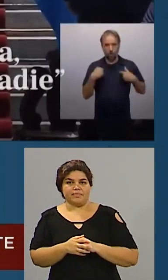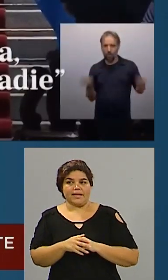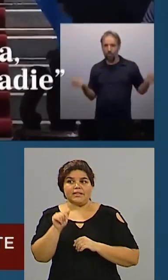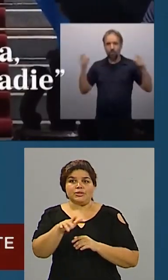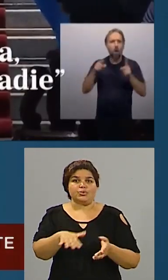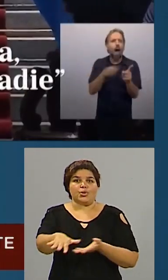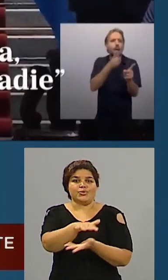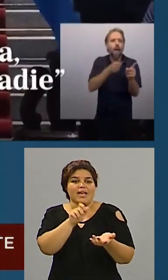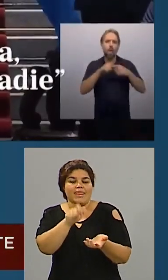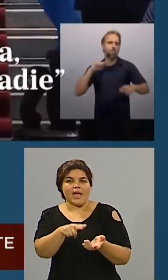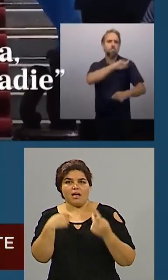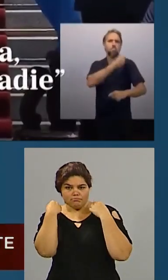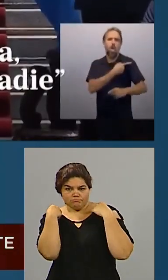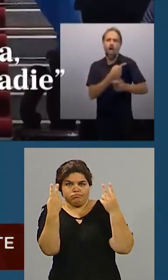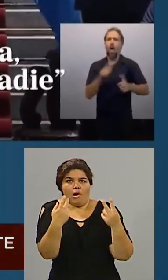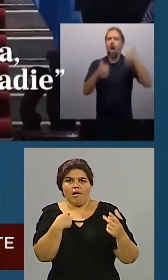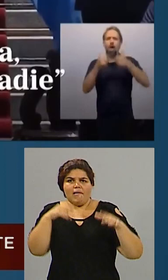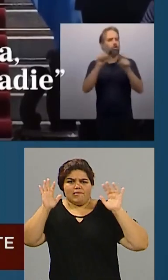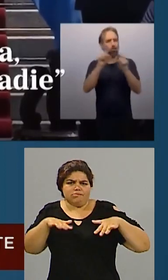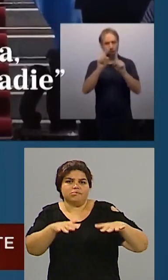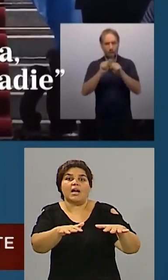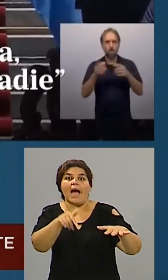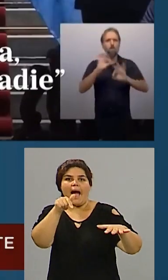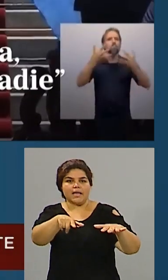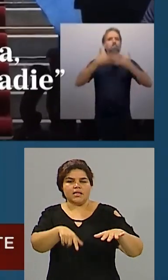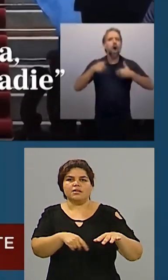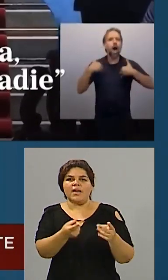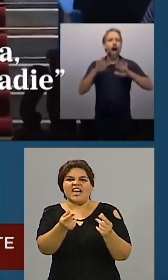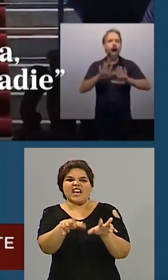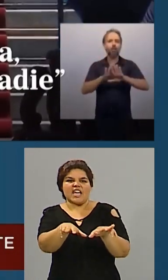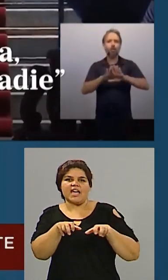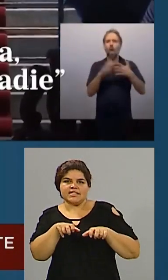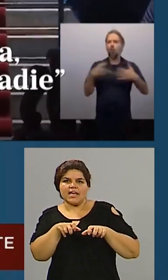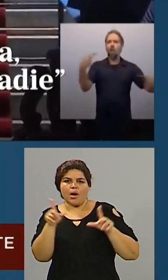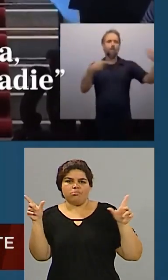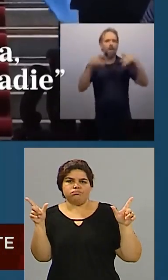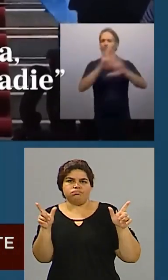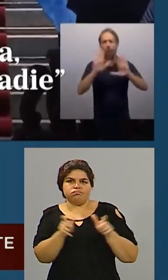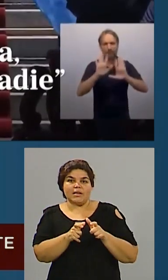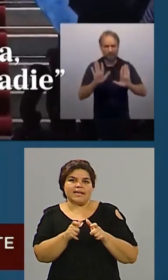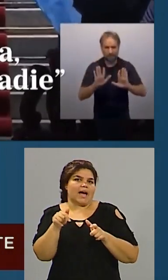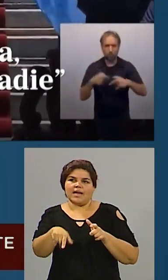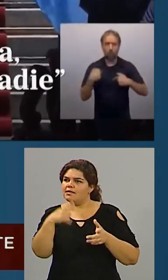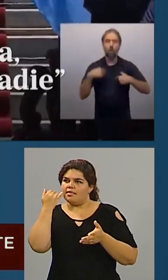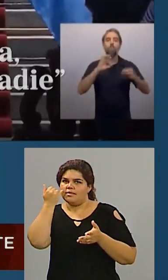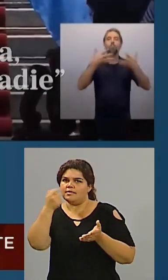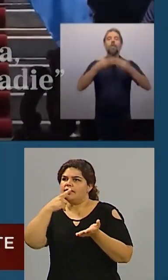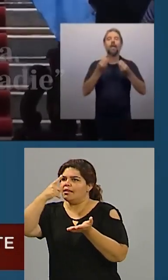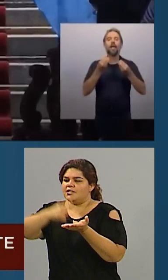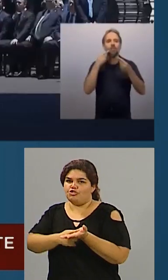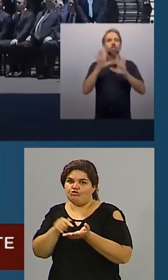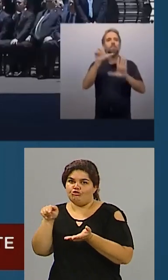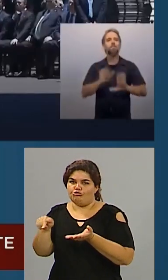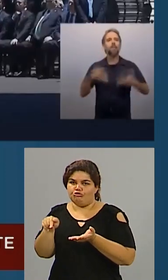reaccione, ese proceso de destrucción de riqueza probablemente ya esté consumado y recuperar puede